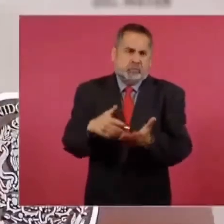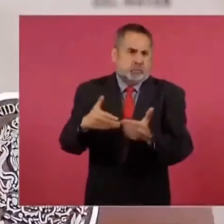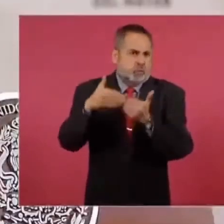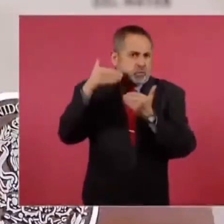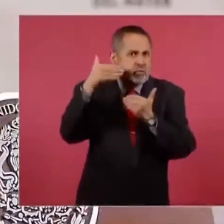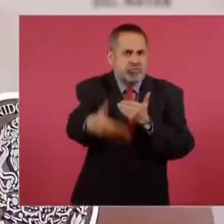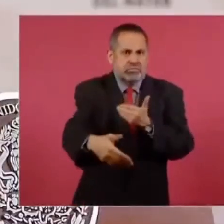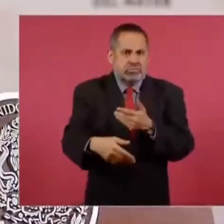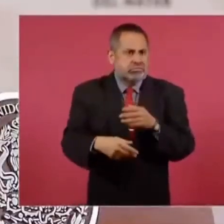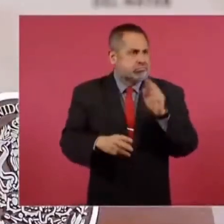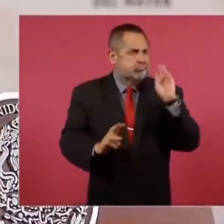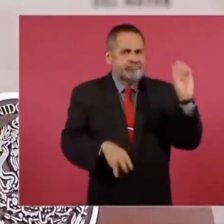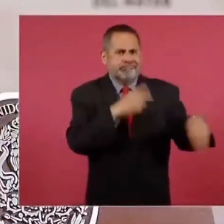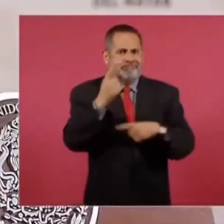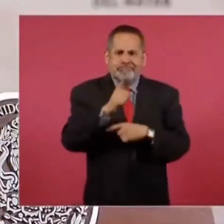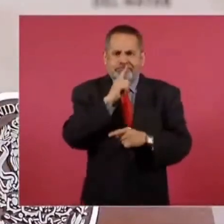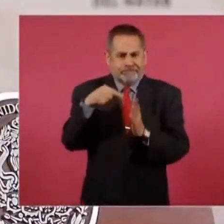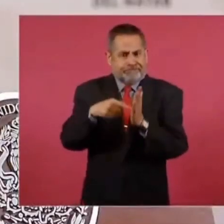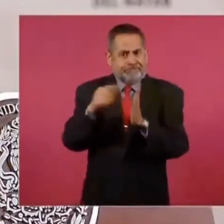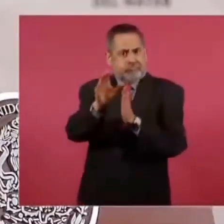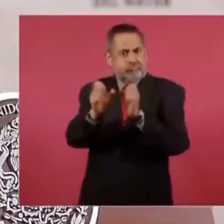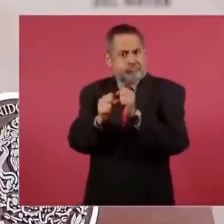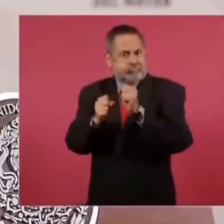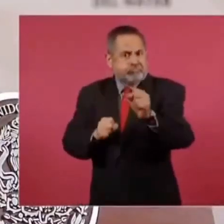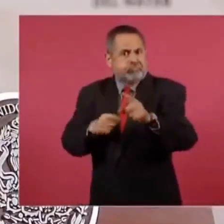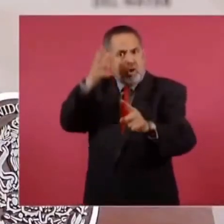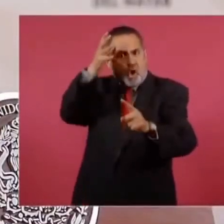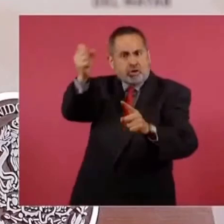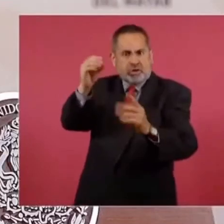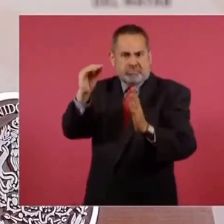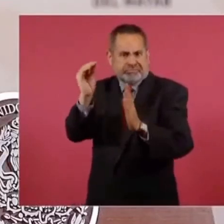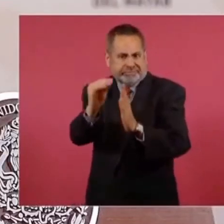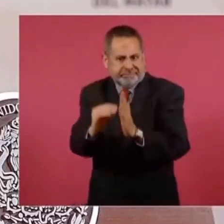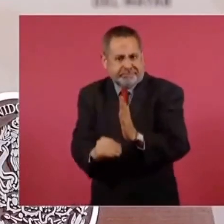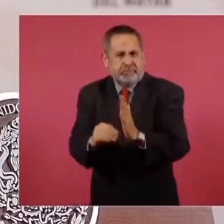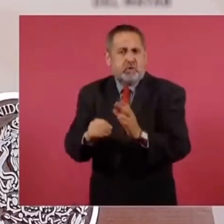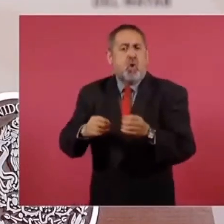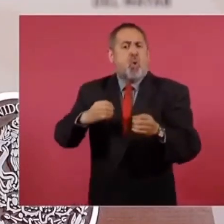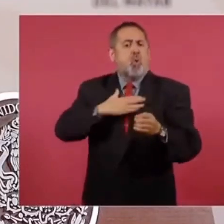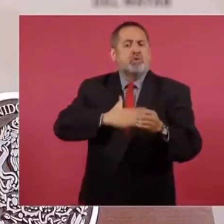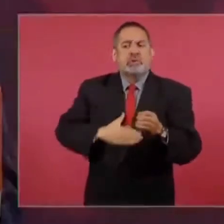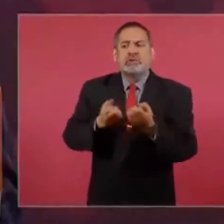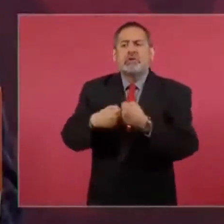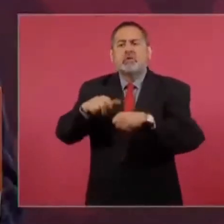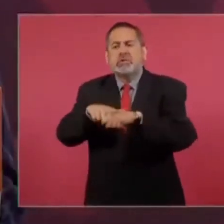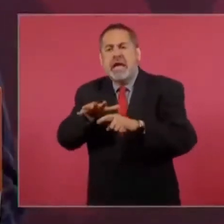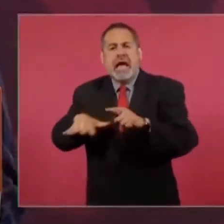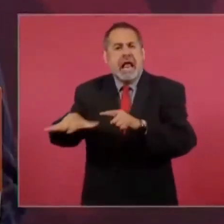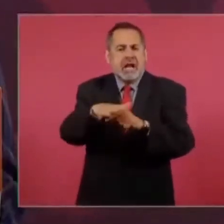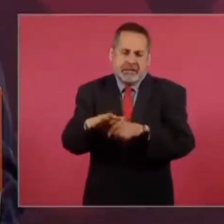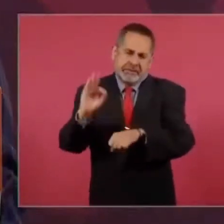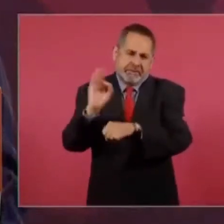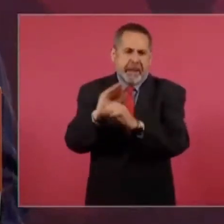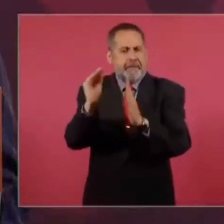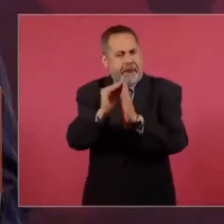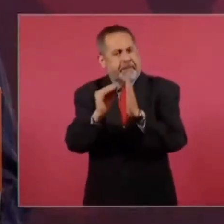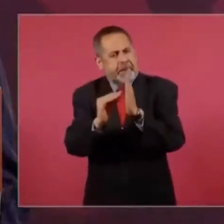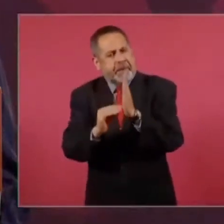avanzada en el mundo en cuanto a justicia social. Todo